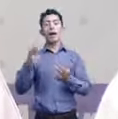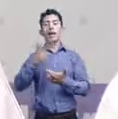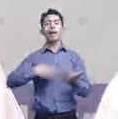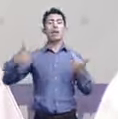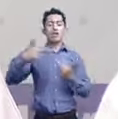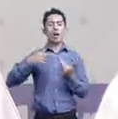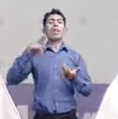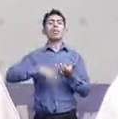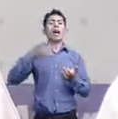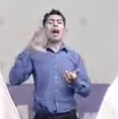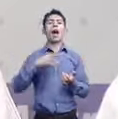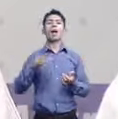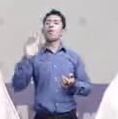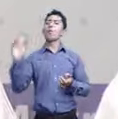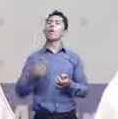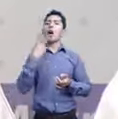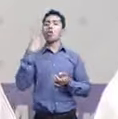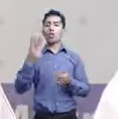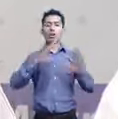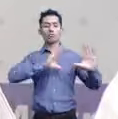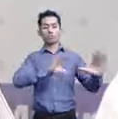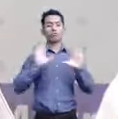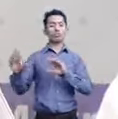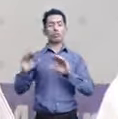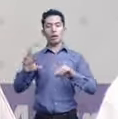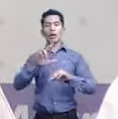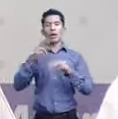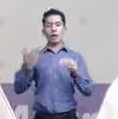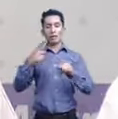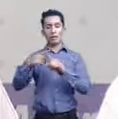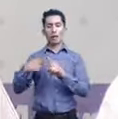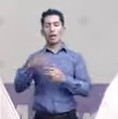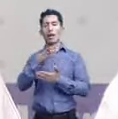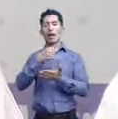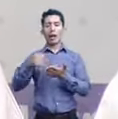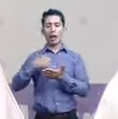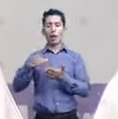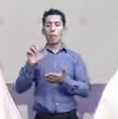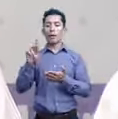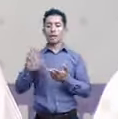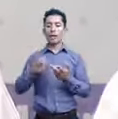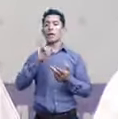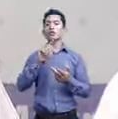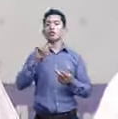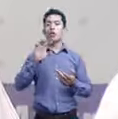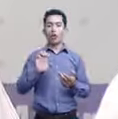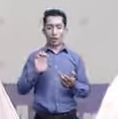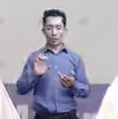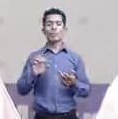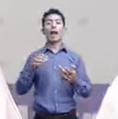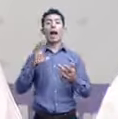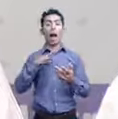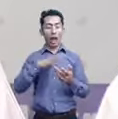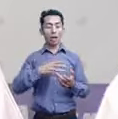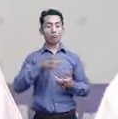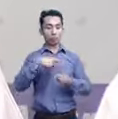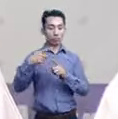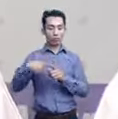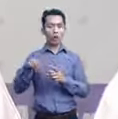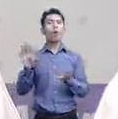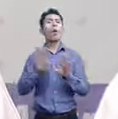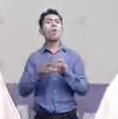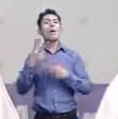región existen dos universidades formadoras de capital humano en materia agrícola, UPEFINA y ITSOE. Con estos recursos que tenemos,